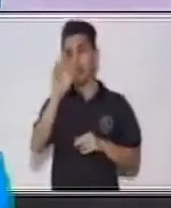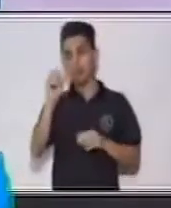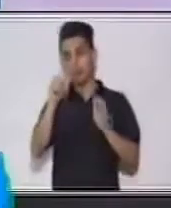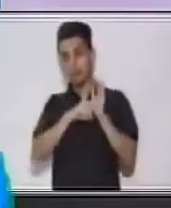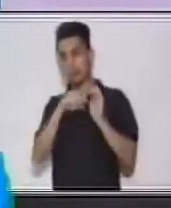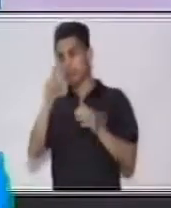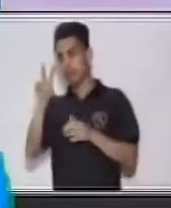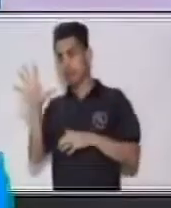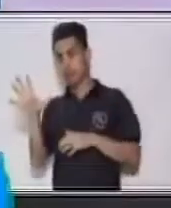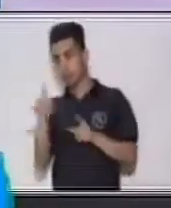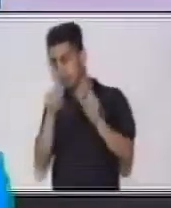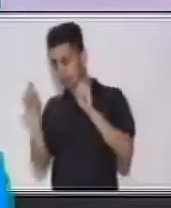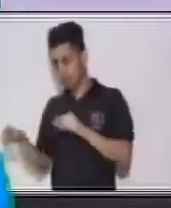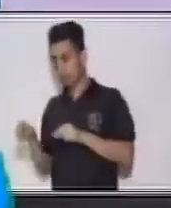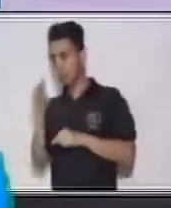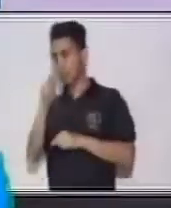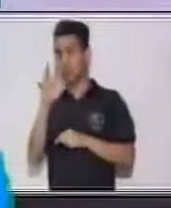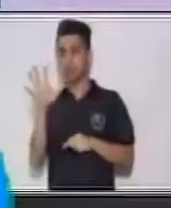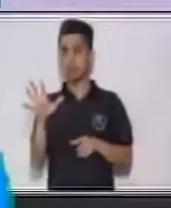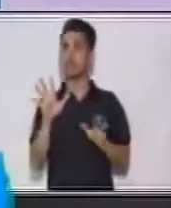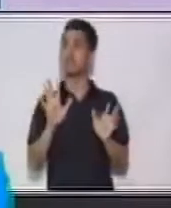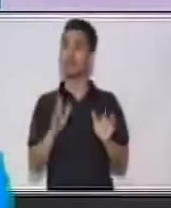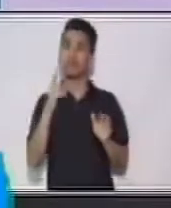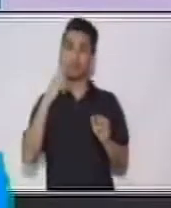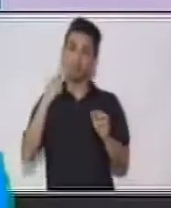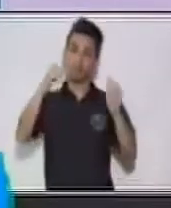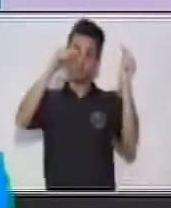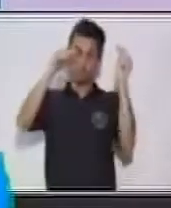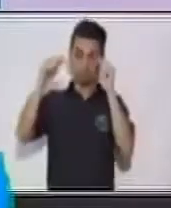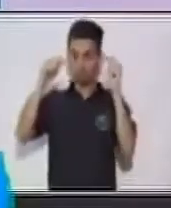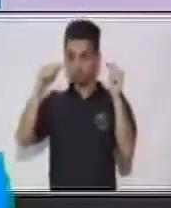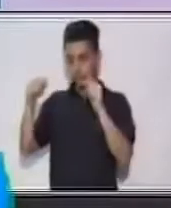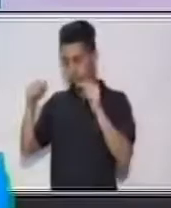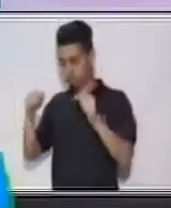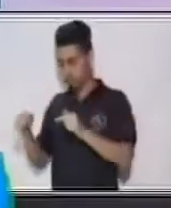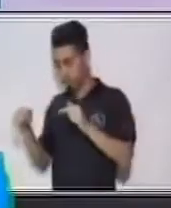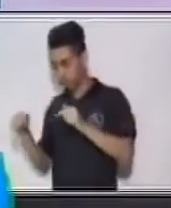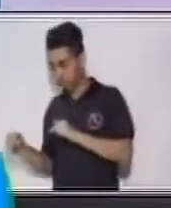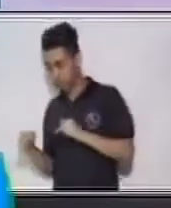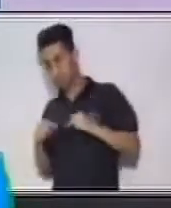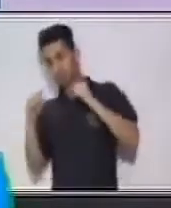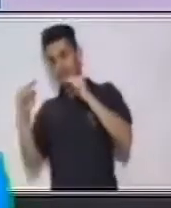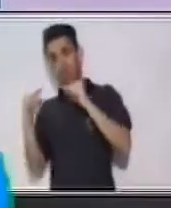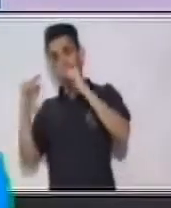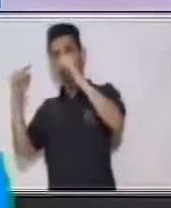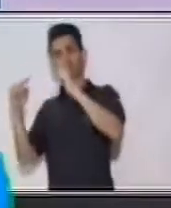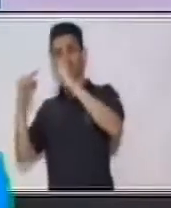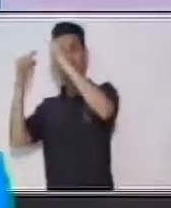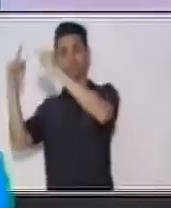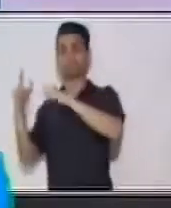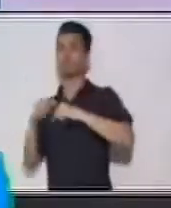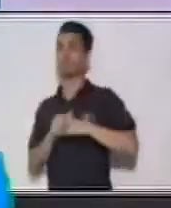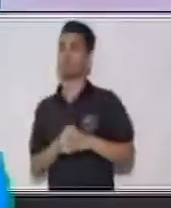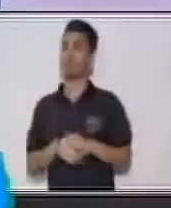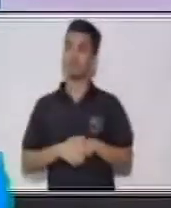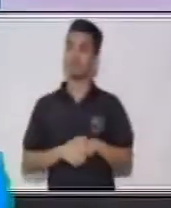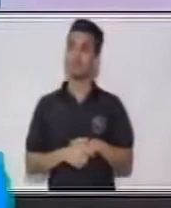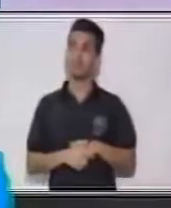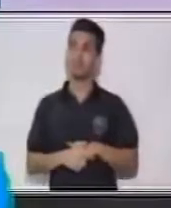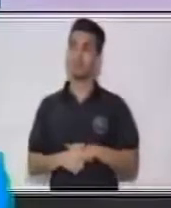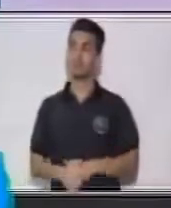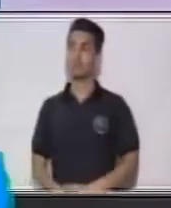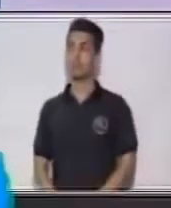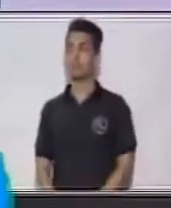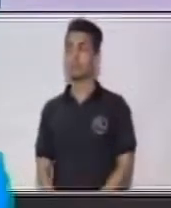25 25 muy descendiendo y restando y aquí fui su mano hagamos